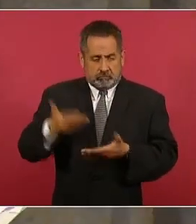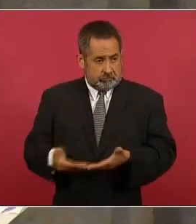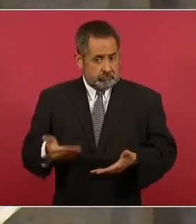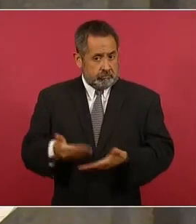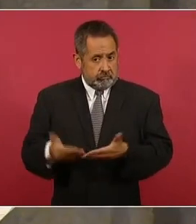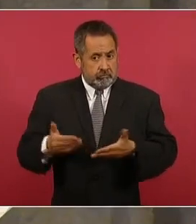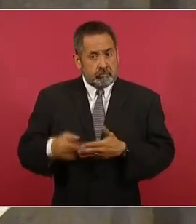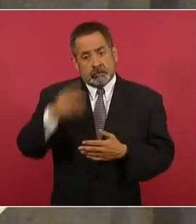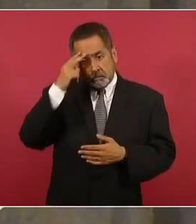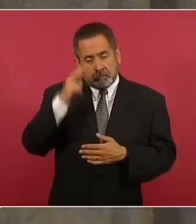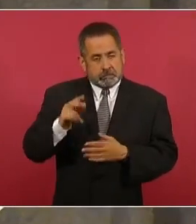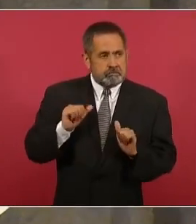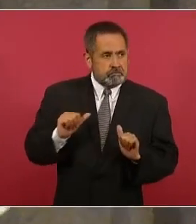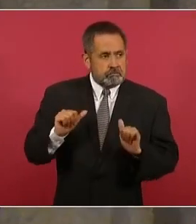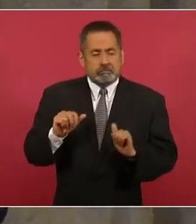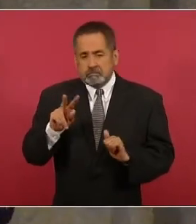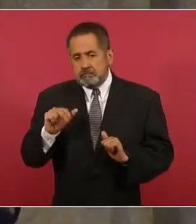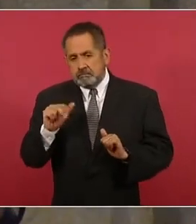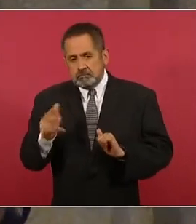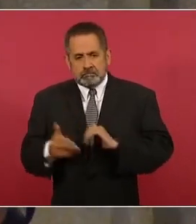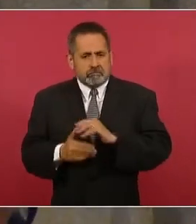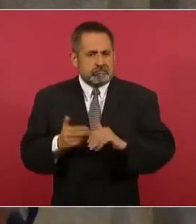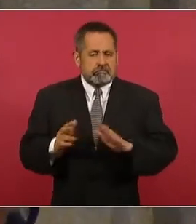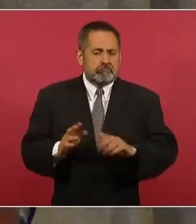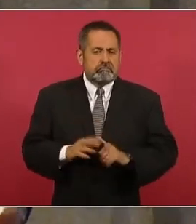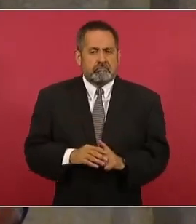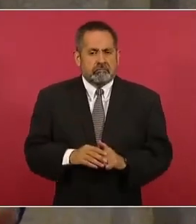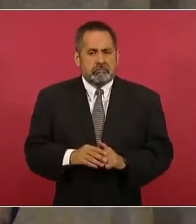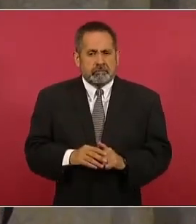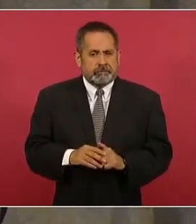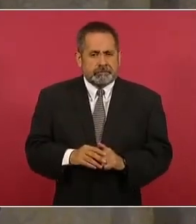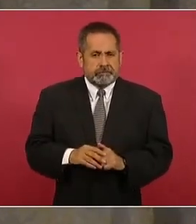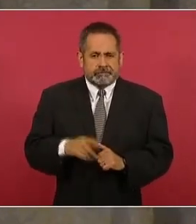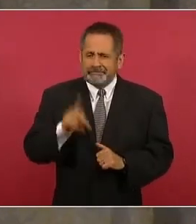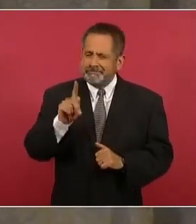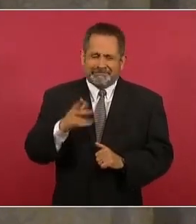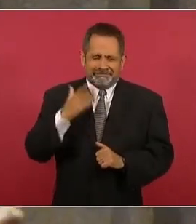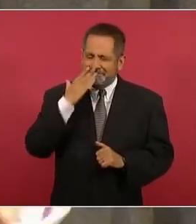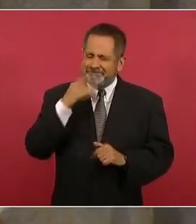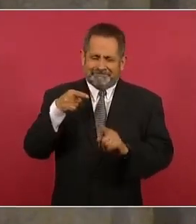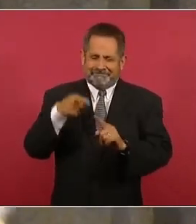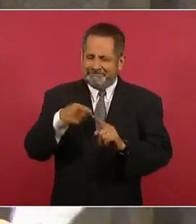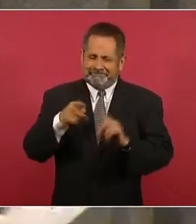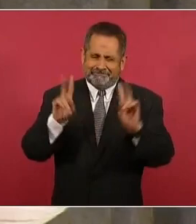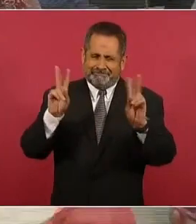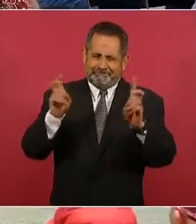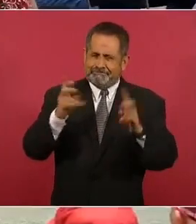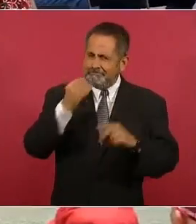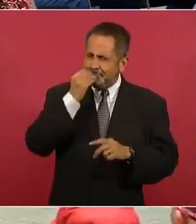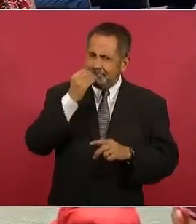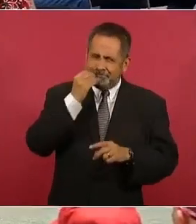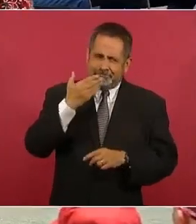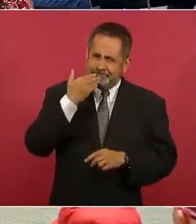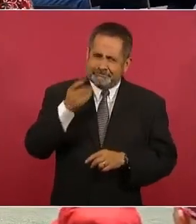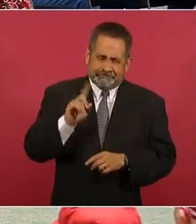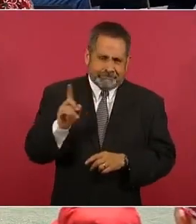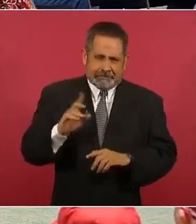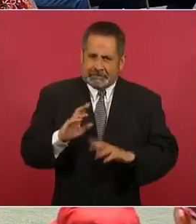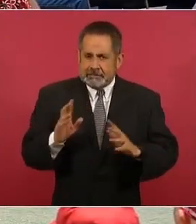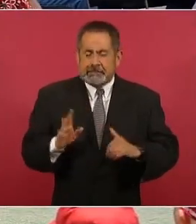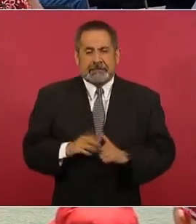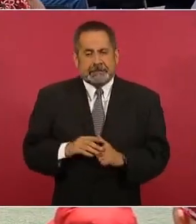actualidad. Pero no son buenos datos de todas formas